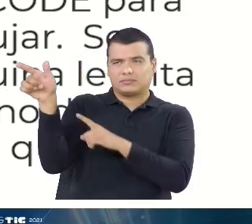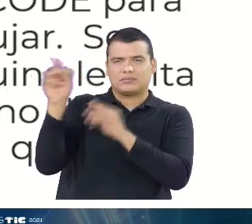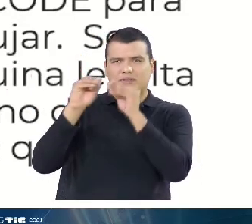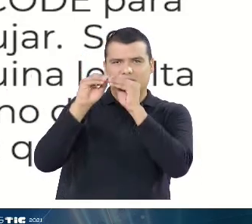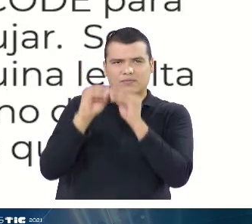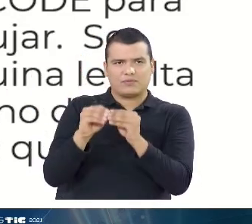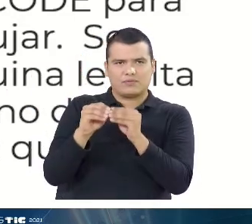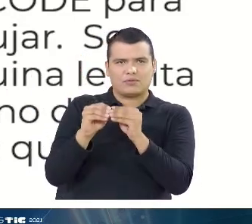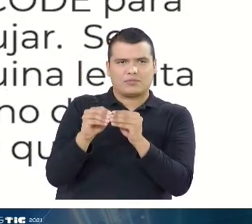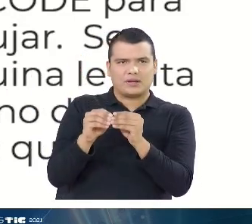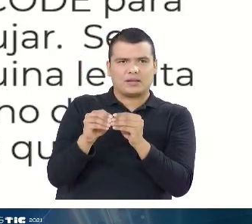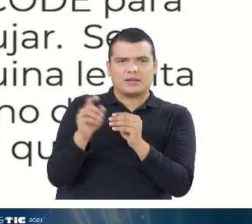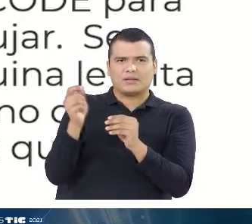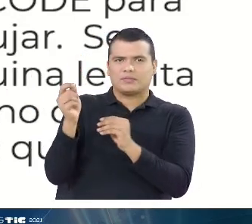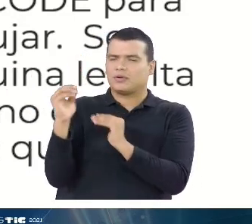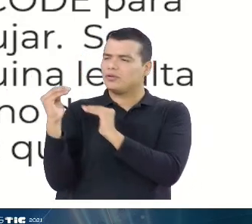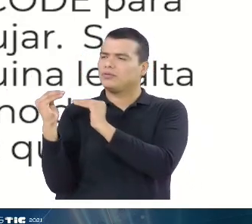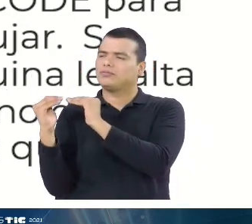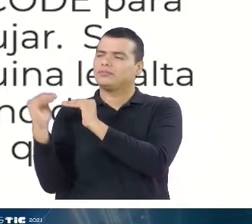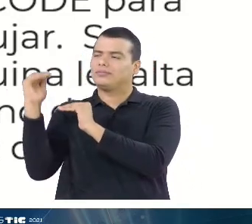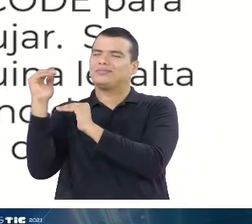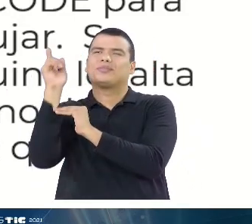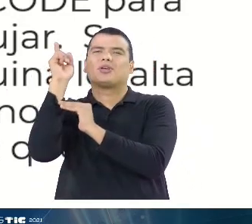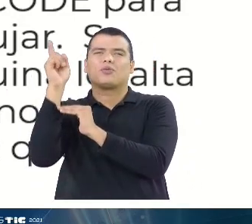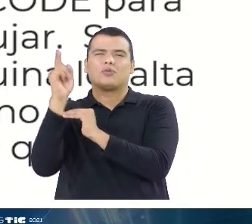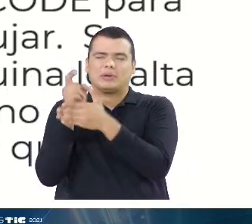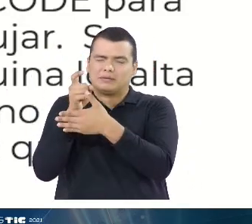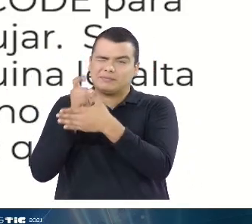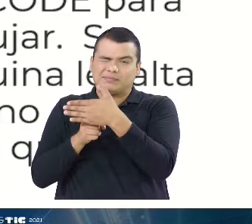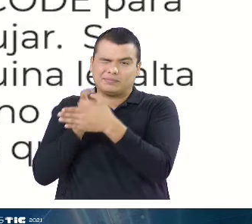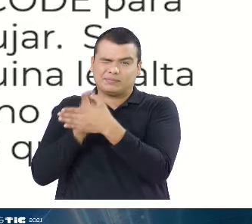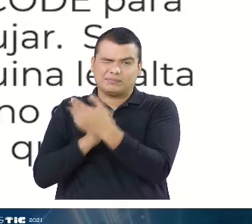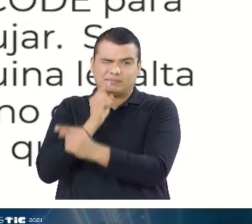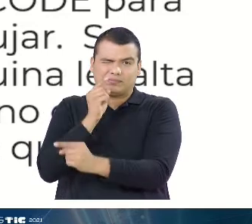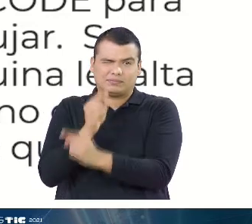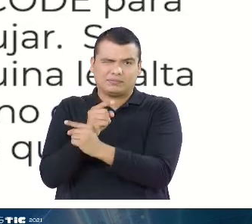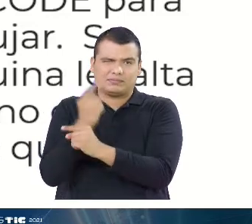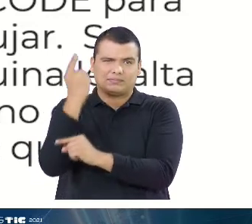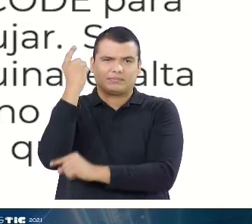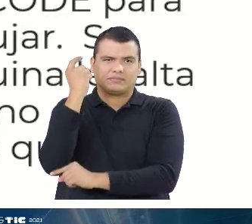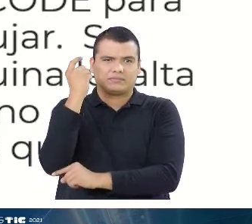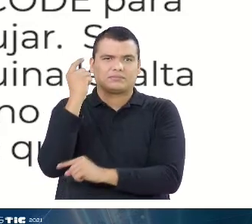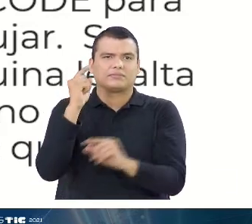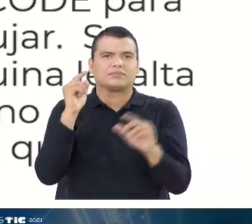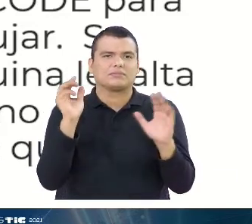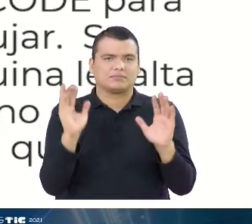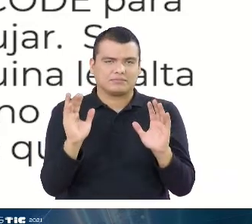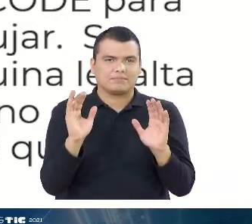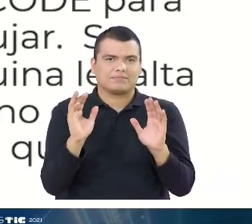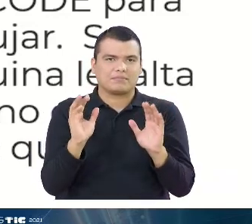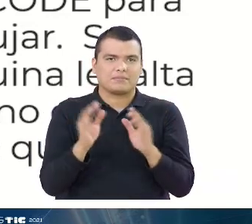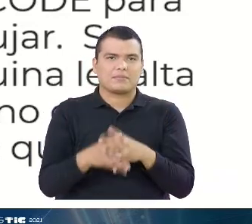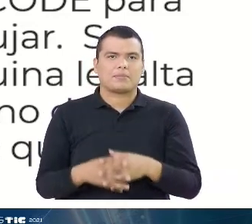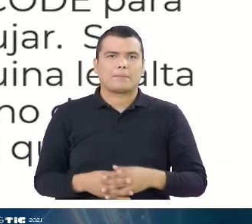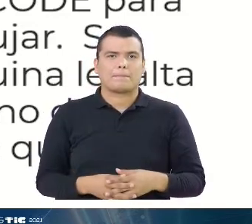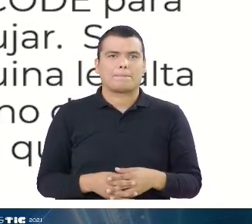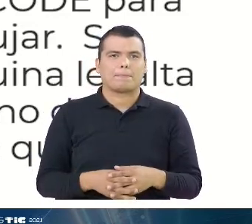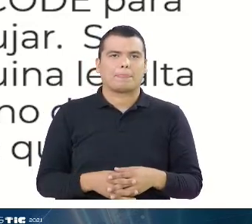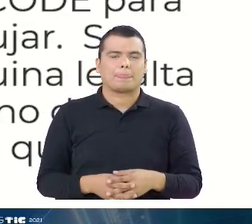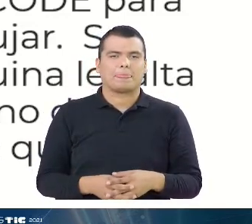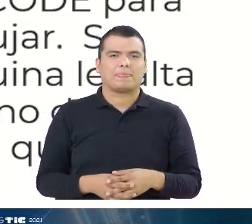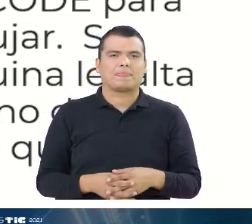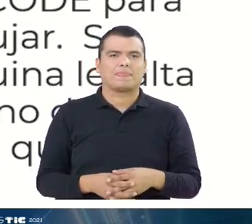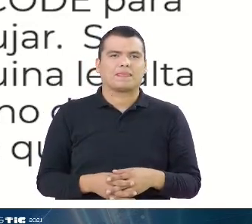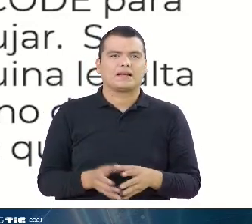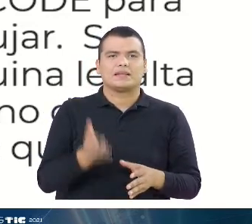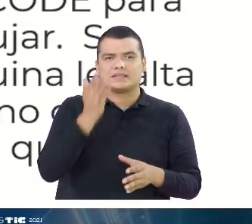hacia arriba. ¿Por qué? Porque todavía no la he logrado calibrar bien, porque el contrapeso tiene